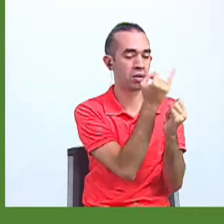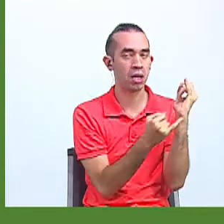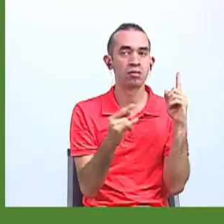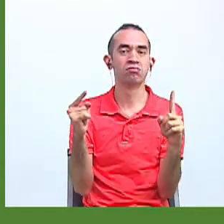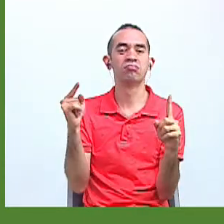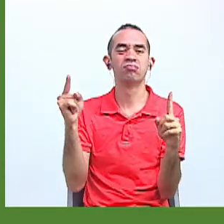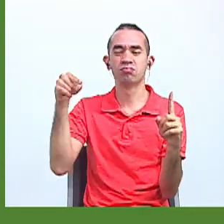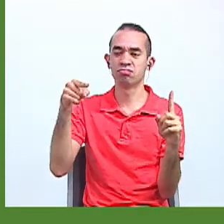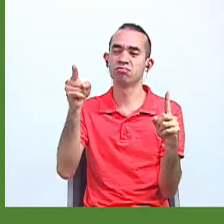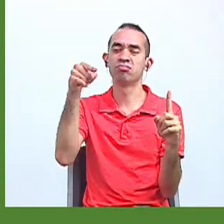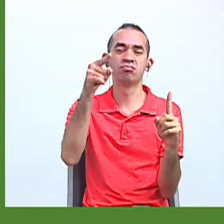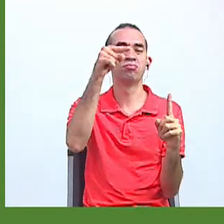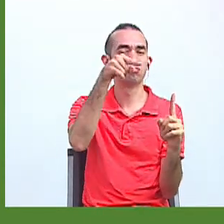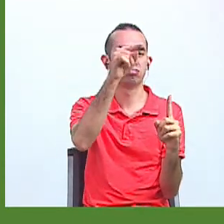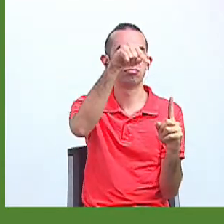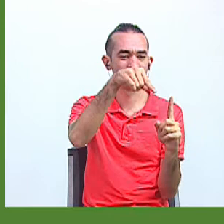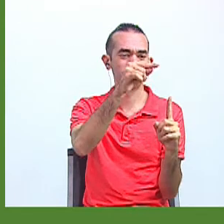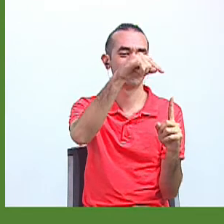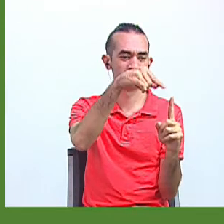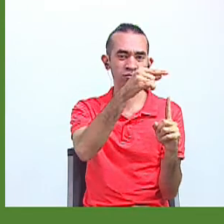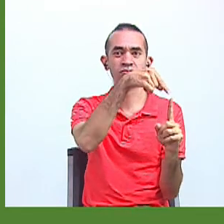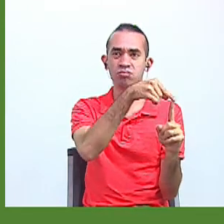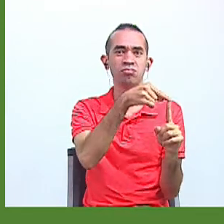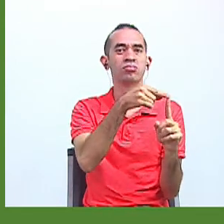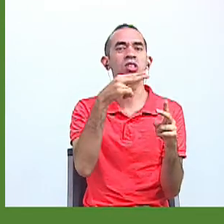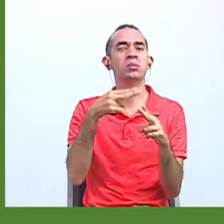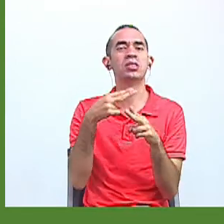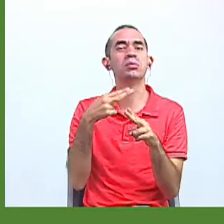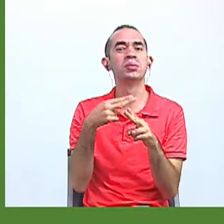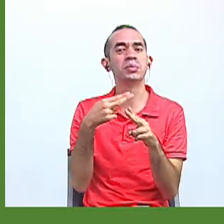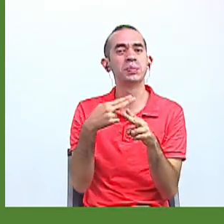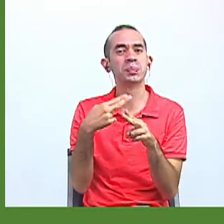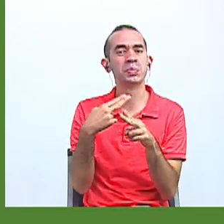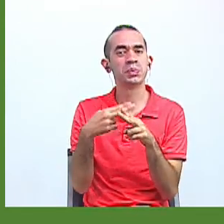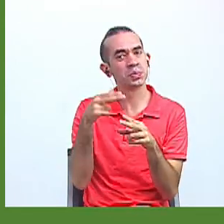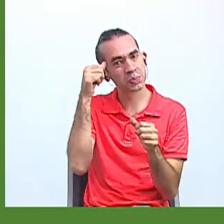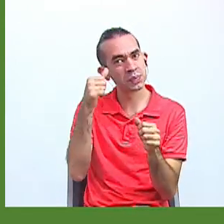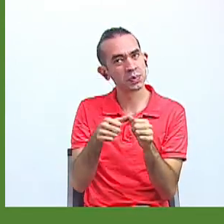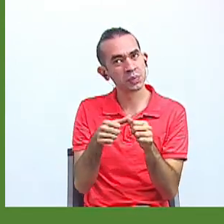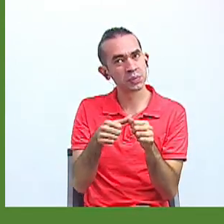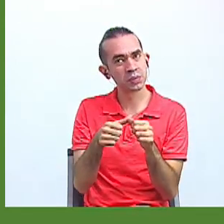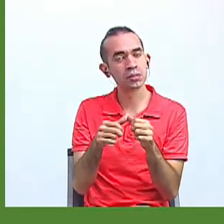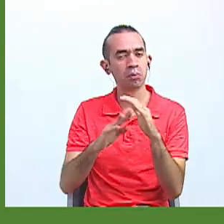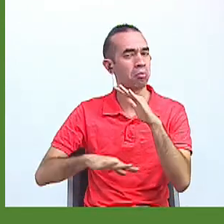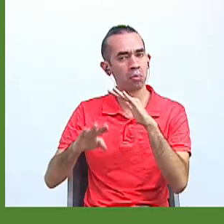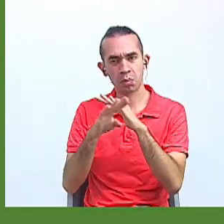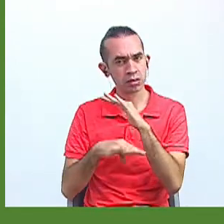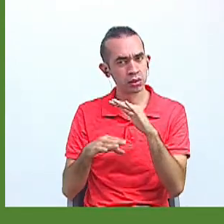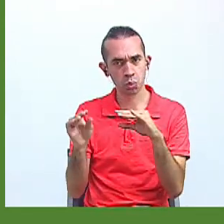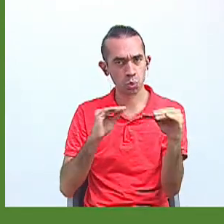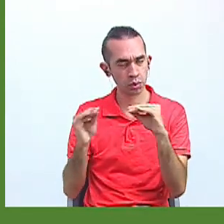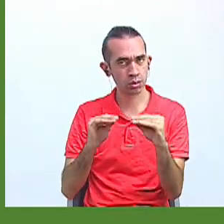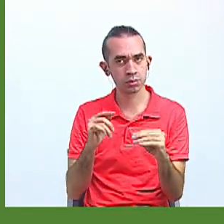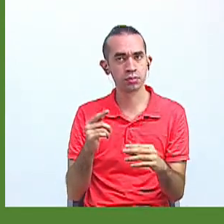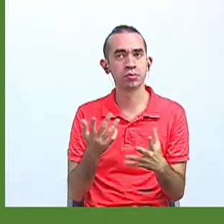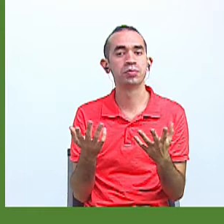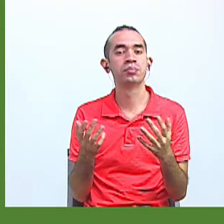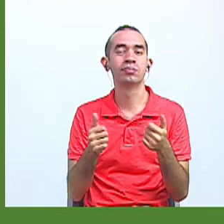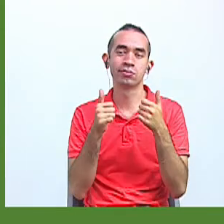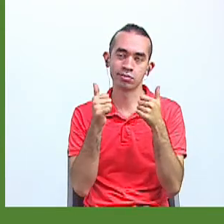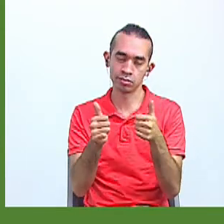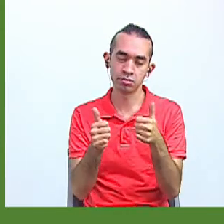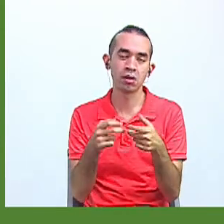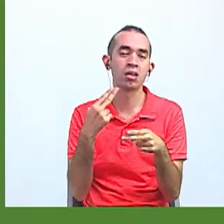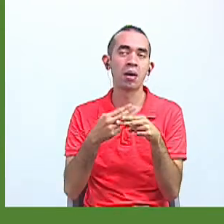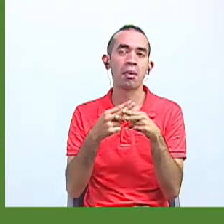se llama esa línea imaginaria por donde pasó la mariposita? Recuerdan, son conceptos básicos del movimiento. Muy bien,